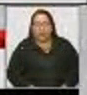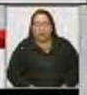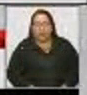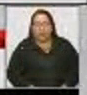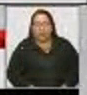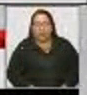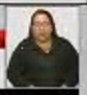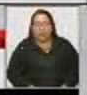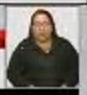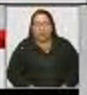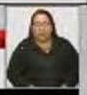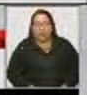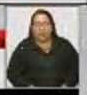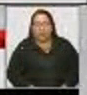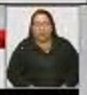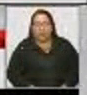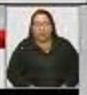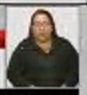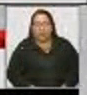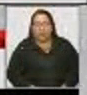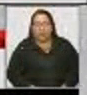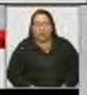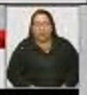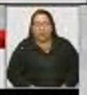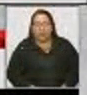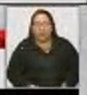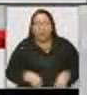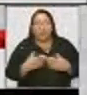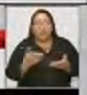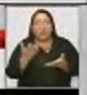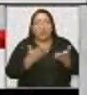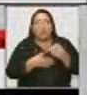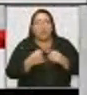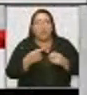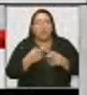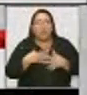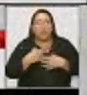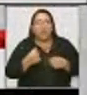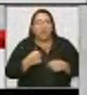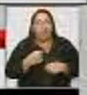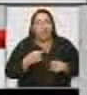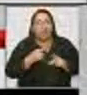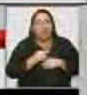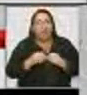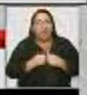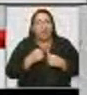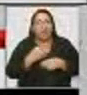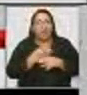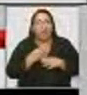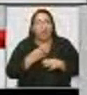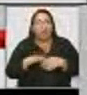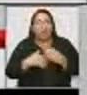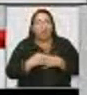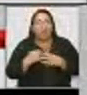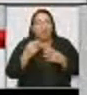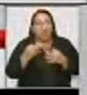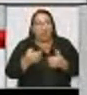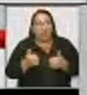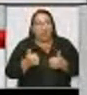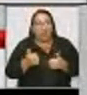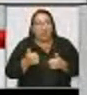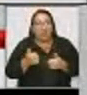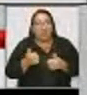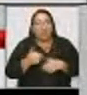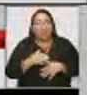para garantizar a las mujeres el acceso a los servicios de salud en condiciones decentes.